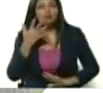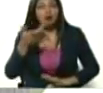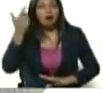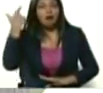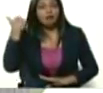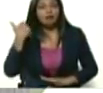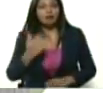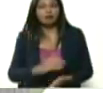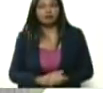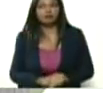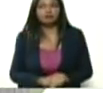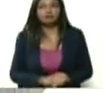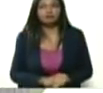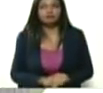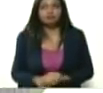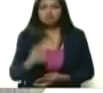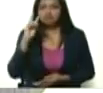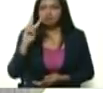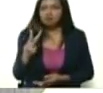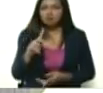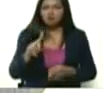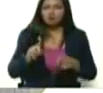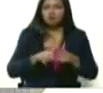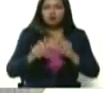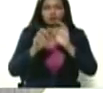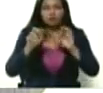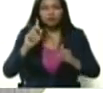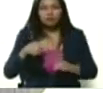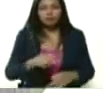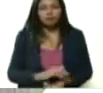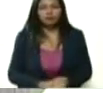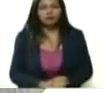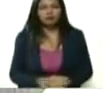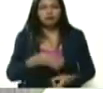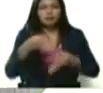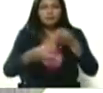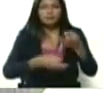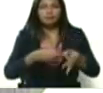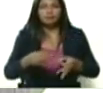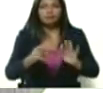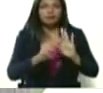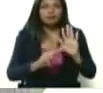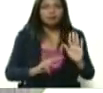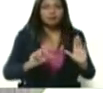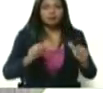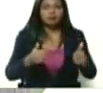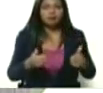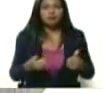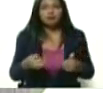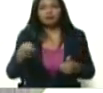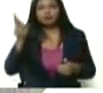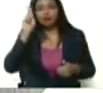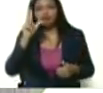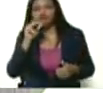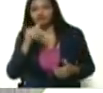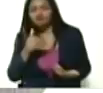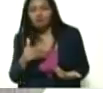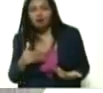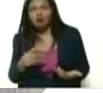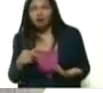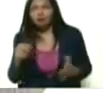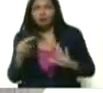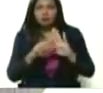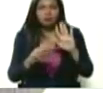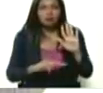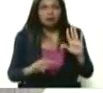realmente inaudito, inexplicable. Entra en el marco de estas olas de irracionalidades marcadas